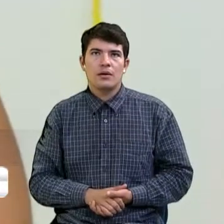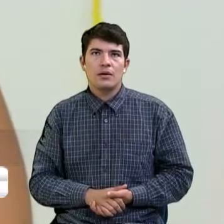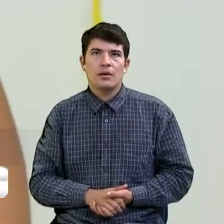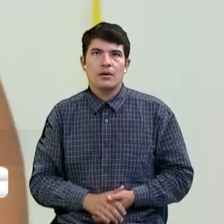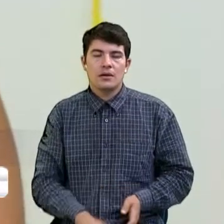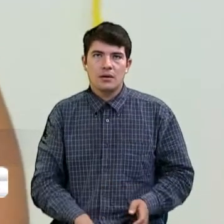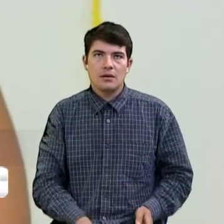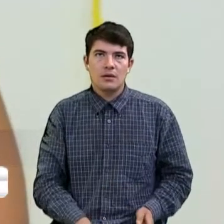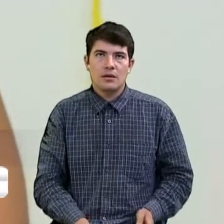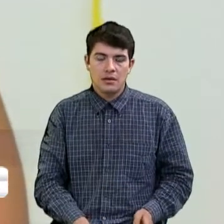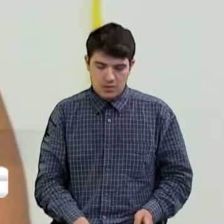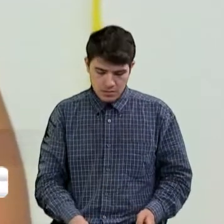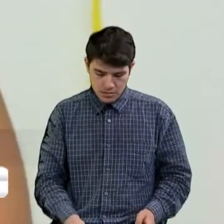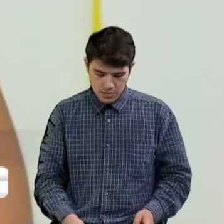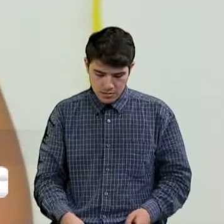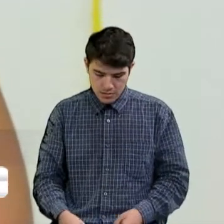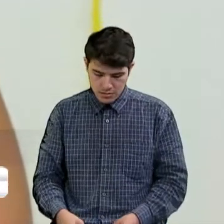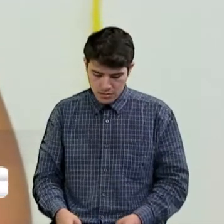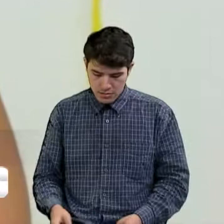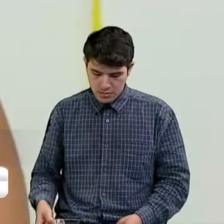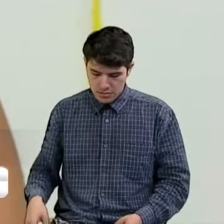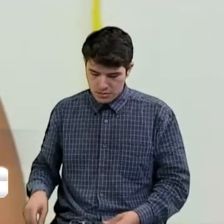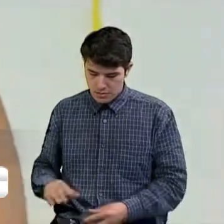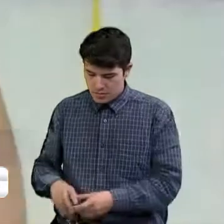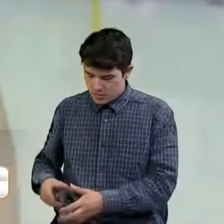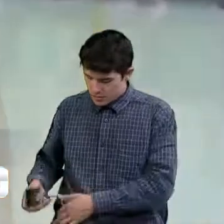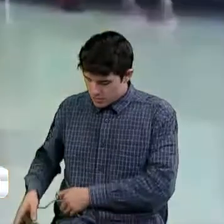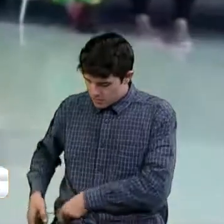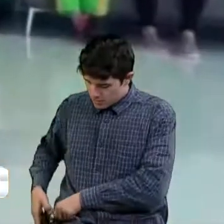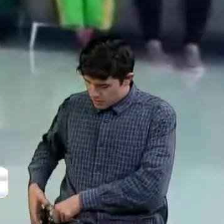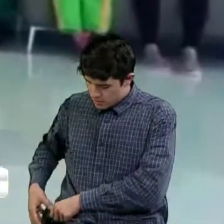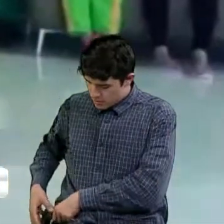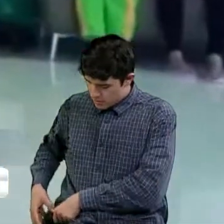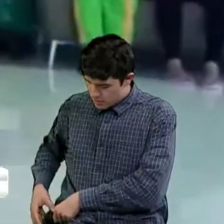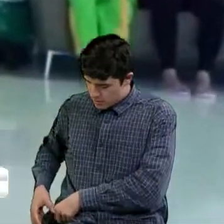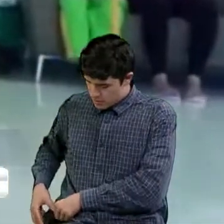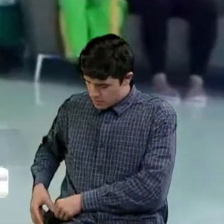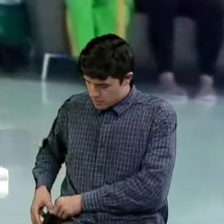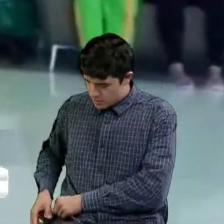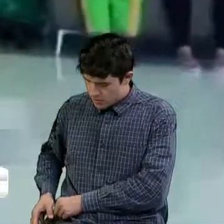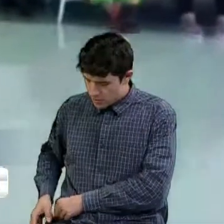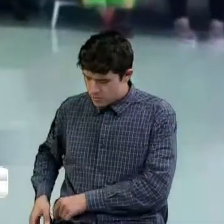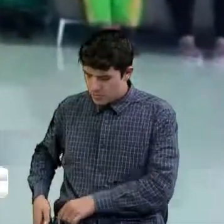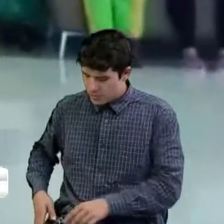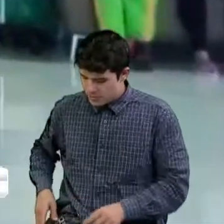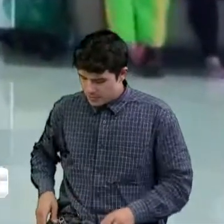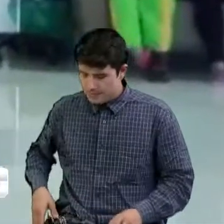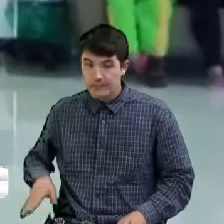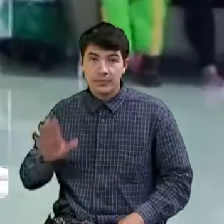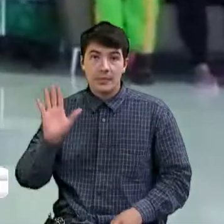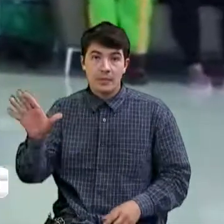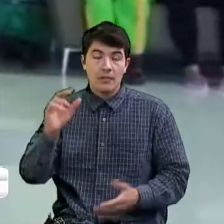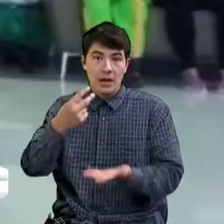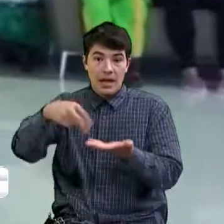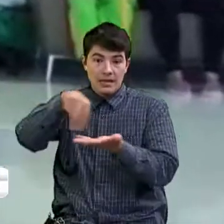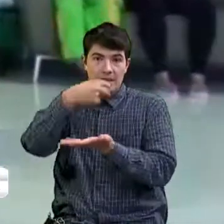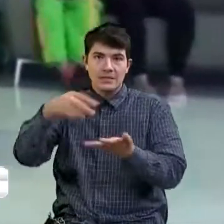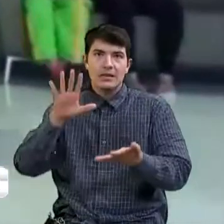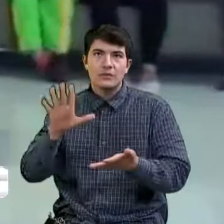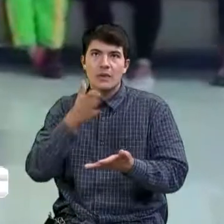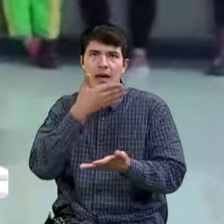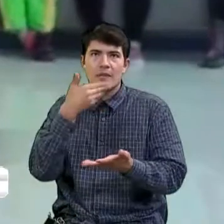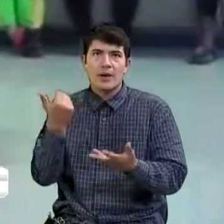Del mismo cuerpo, de la misma sangre. Evelyn encontró en la salsa la mejor forma